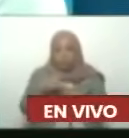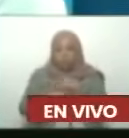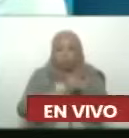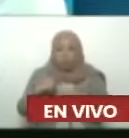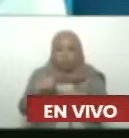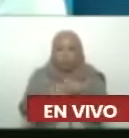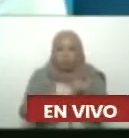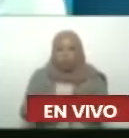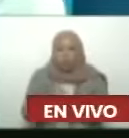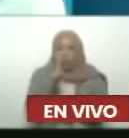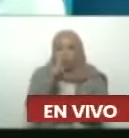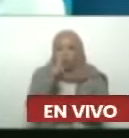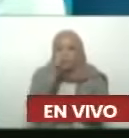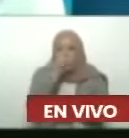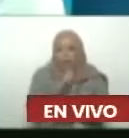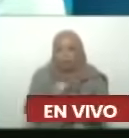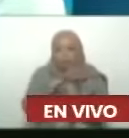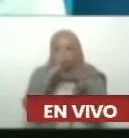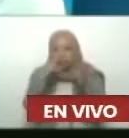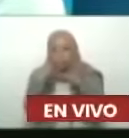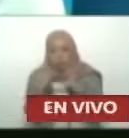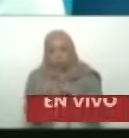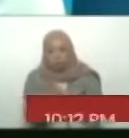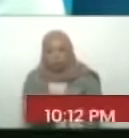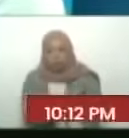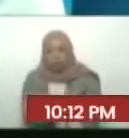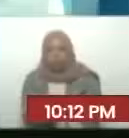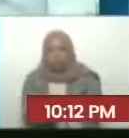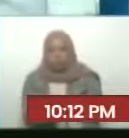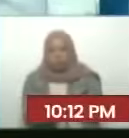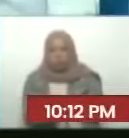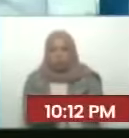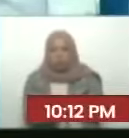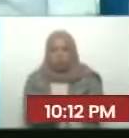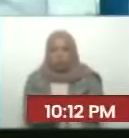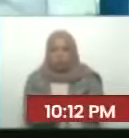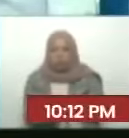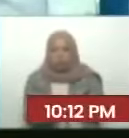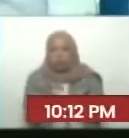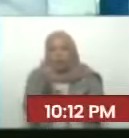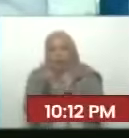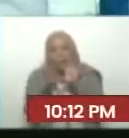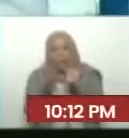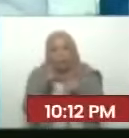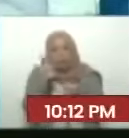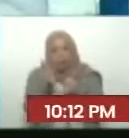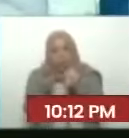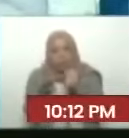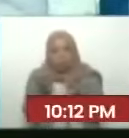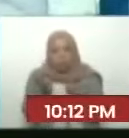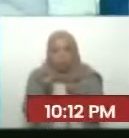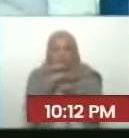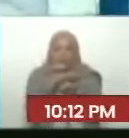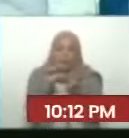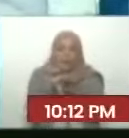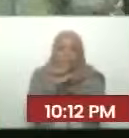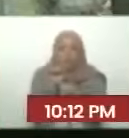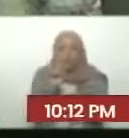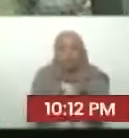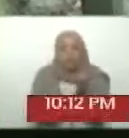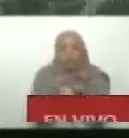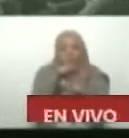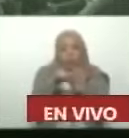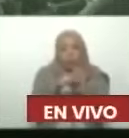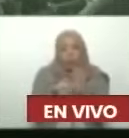de 1 año la remodelación, donde se hicieron adecuaciones para los animales acorde a